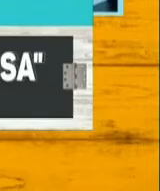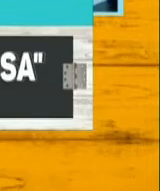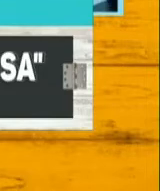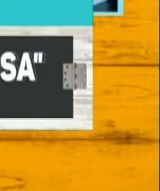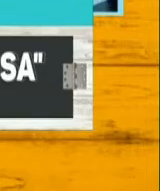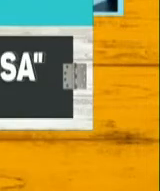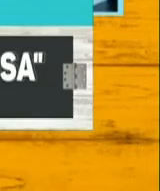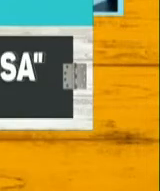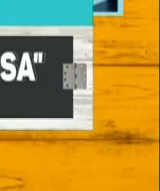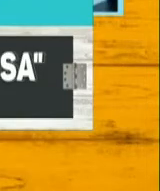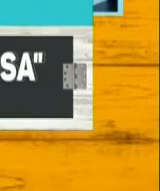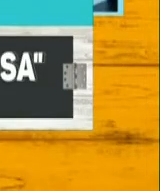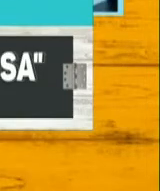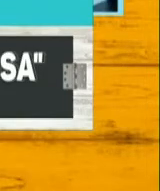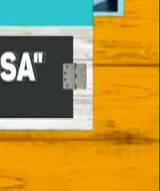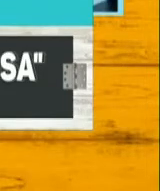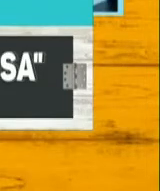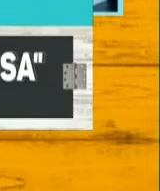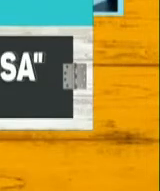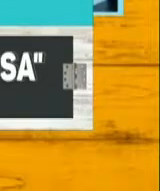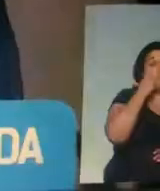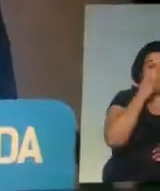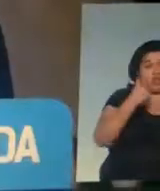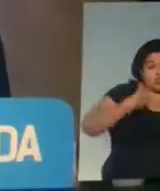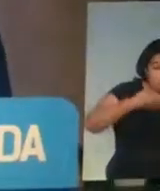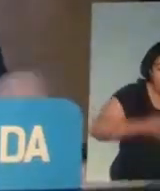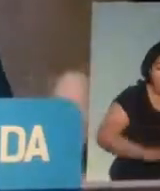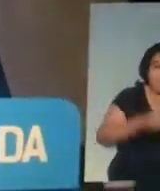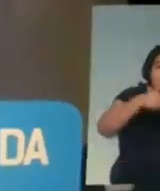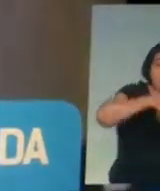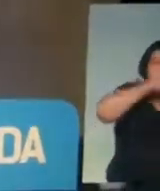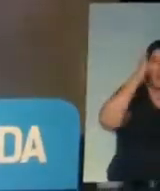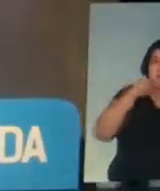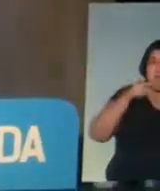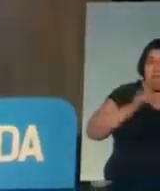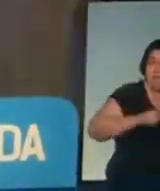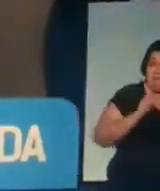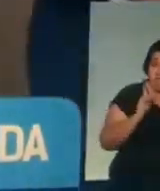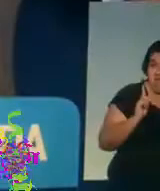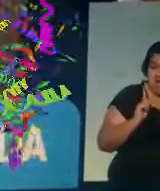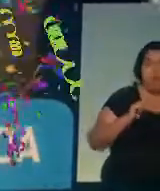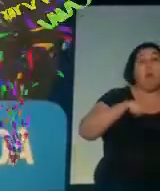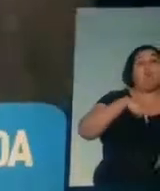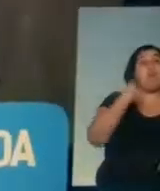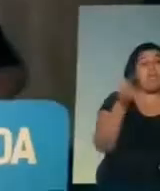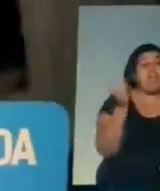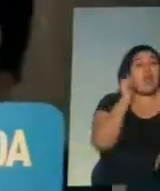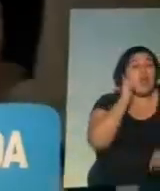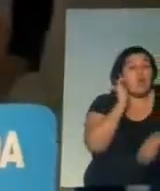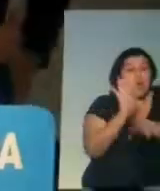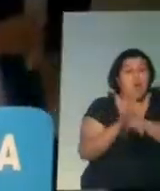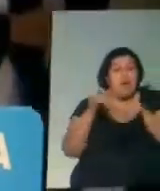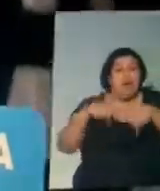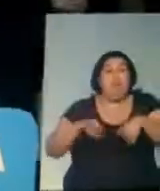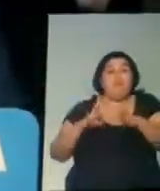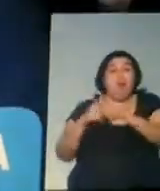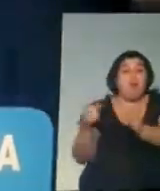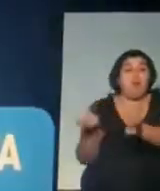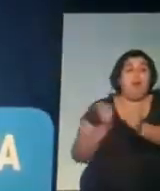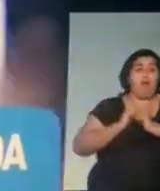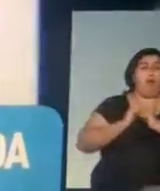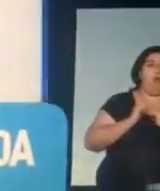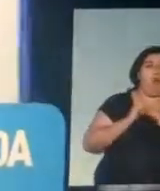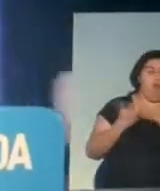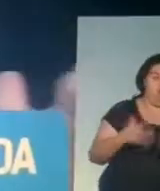que no entiendan el riesgo en el que estamos. Así que, la verdad, me dio Hugo la alegría de